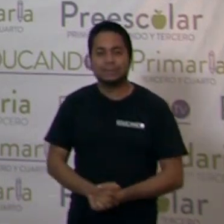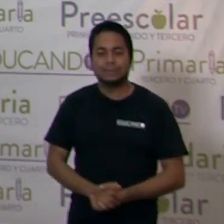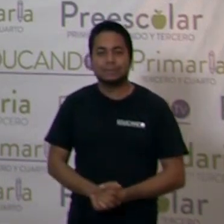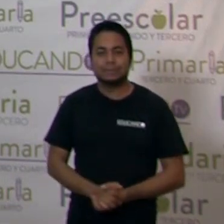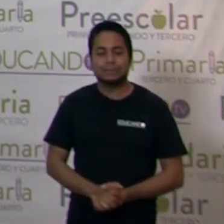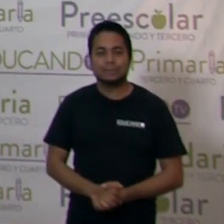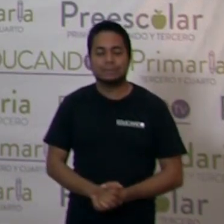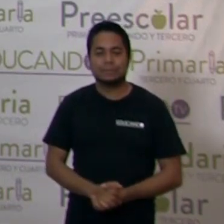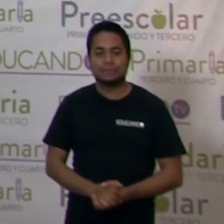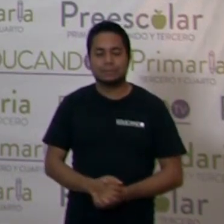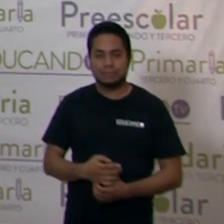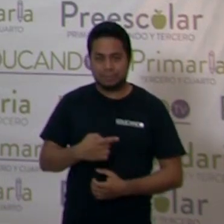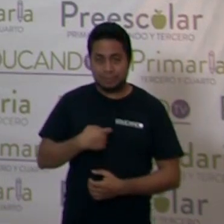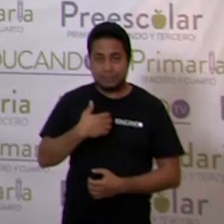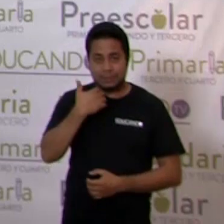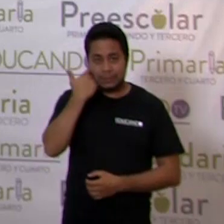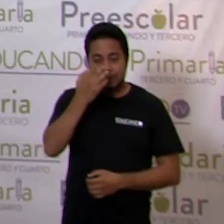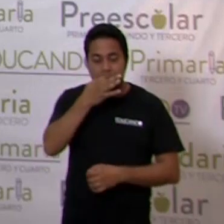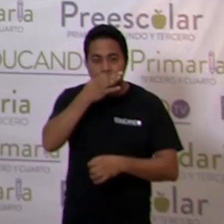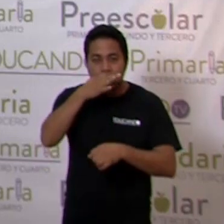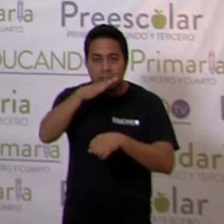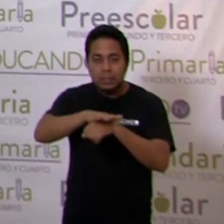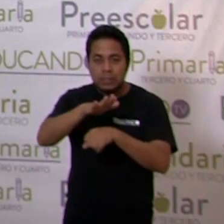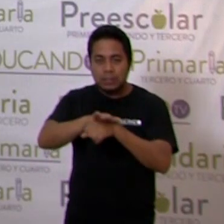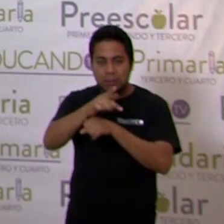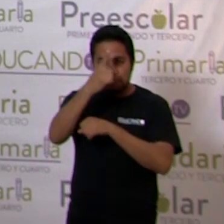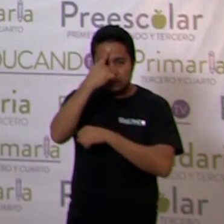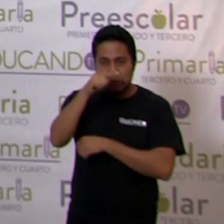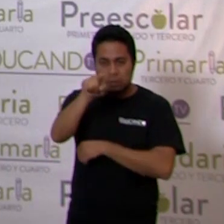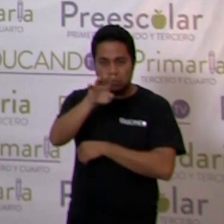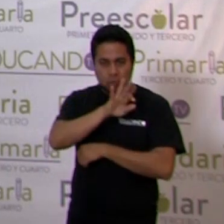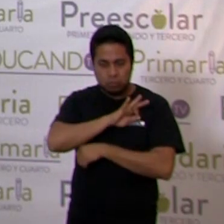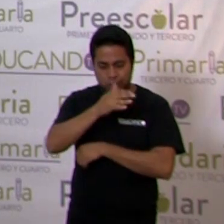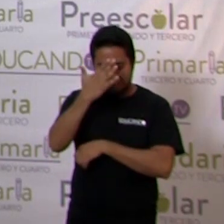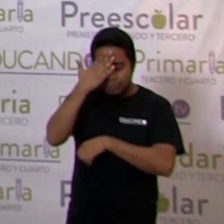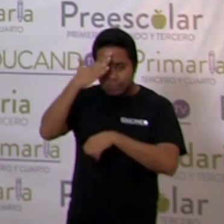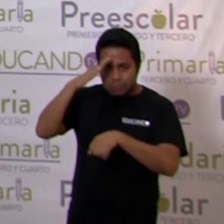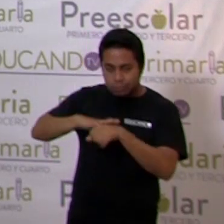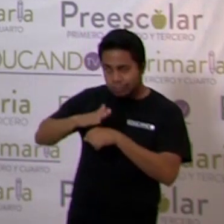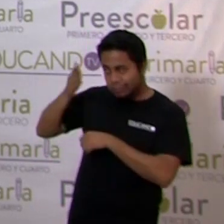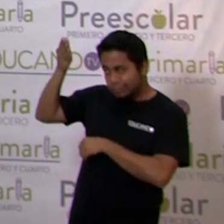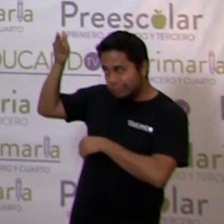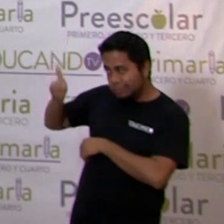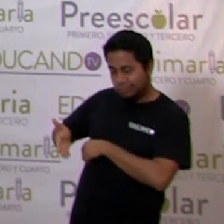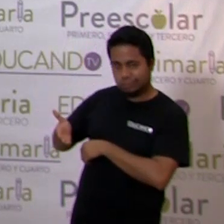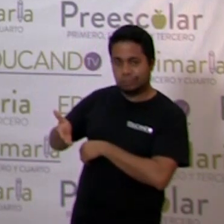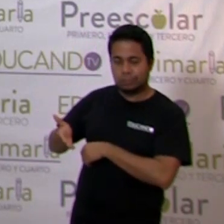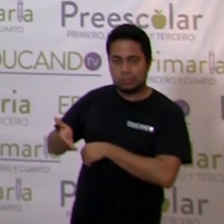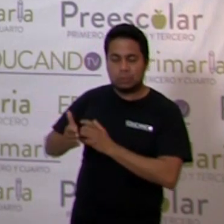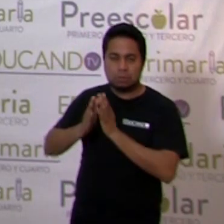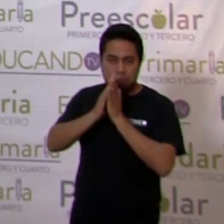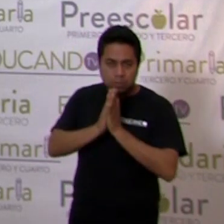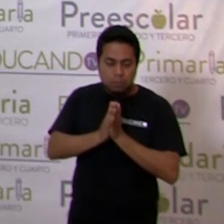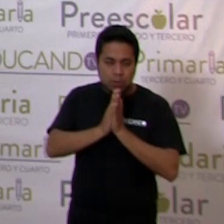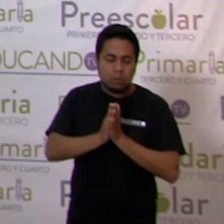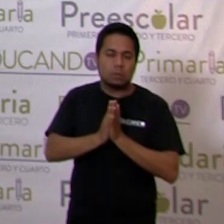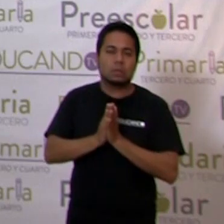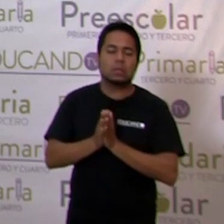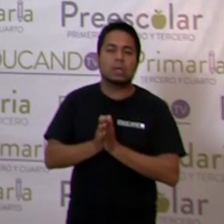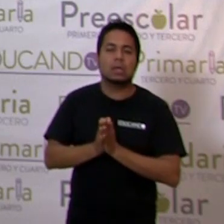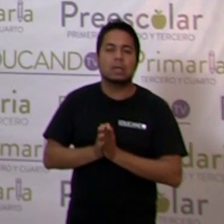comentarte que para que tú no te equivoques por favor Como ya a veces se van haciendo